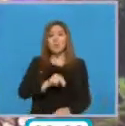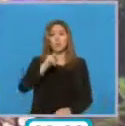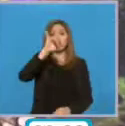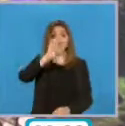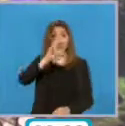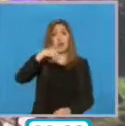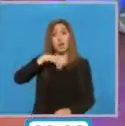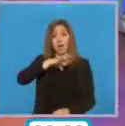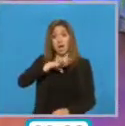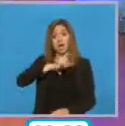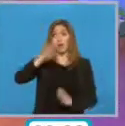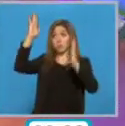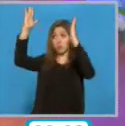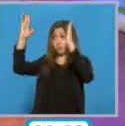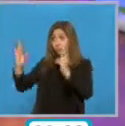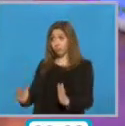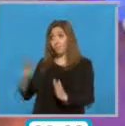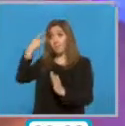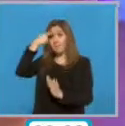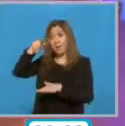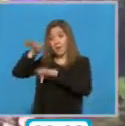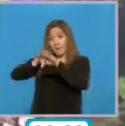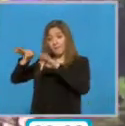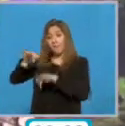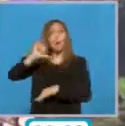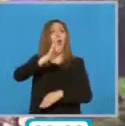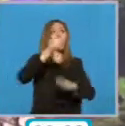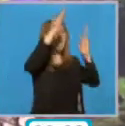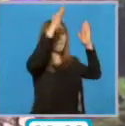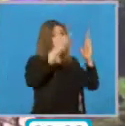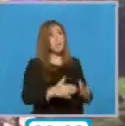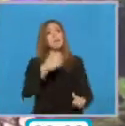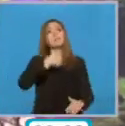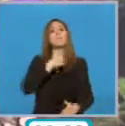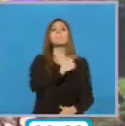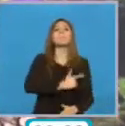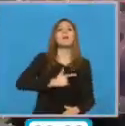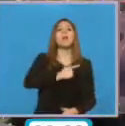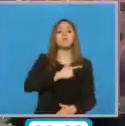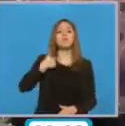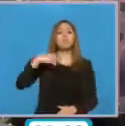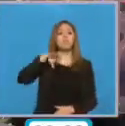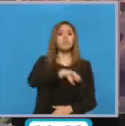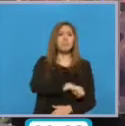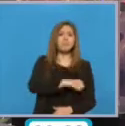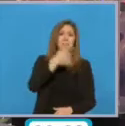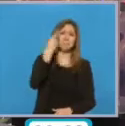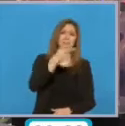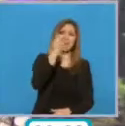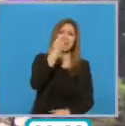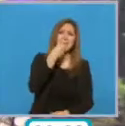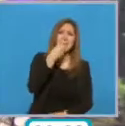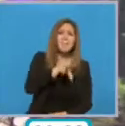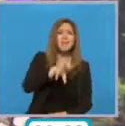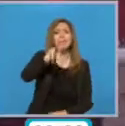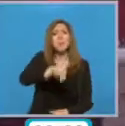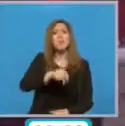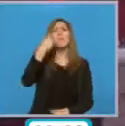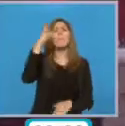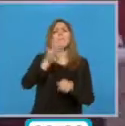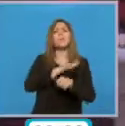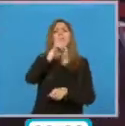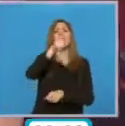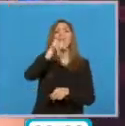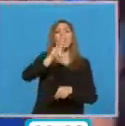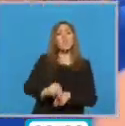un closet para trabajar, un closet que realmente es lo que les gusta, Sí. Y eso está, pues, no tan padre. ¿Por qué? Porque no estás respetando quién eres. Pero ¿qué haces,